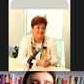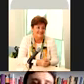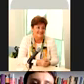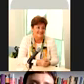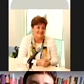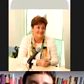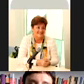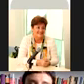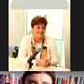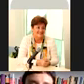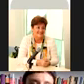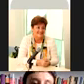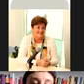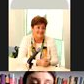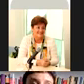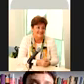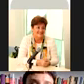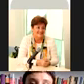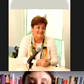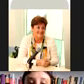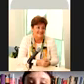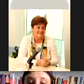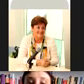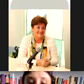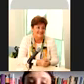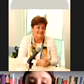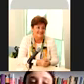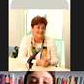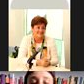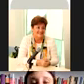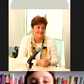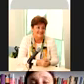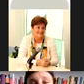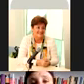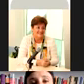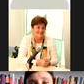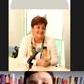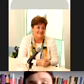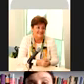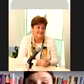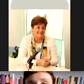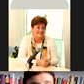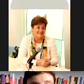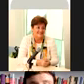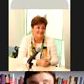que era necesario normalizar, curar mediante la ciencia, y entonces también se crean